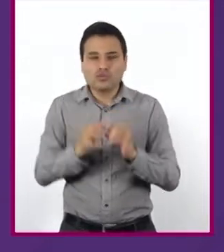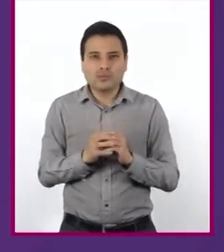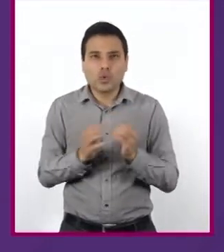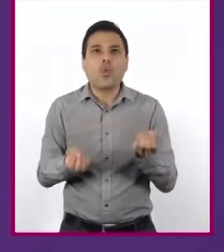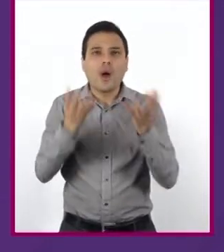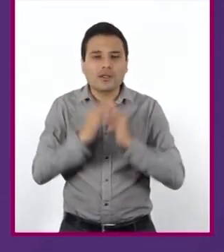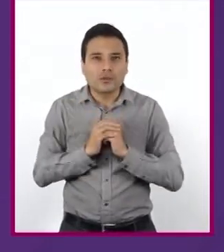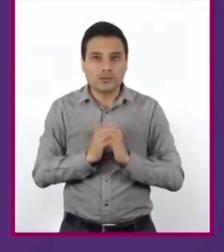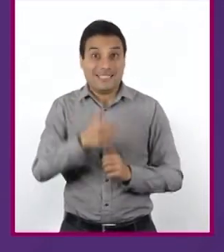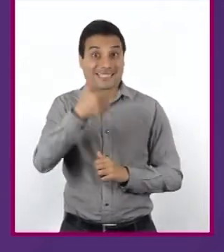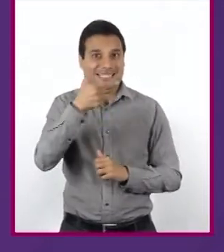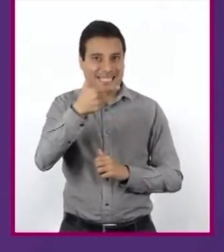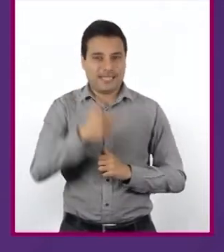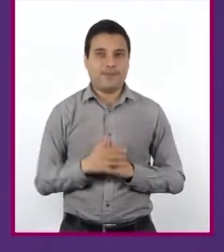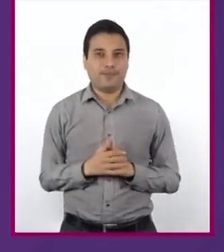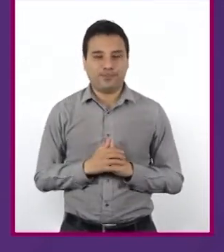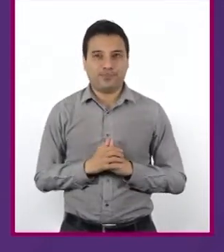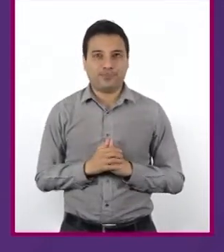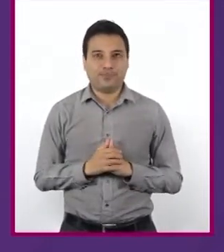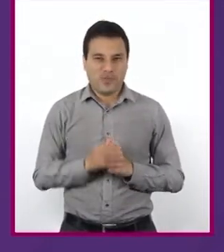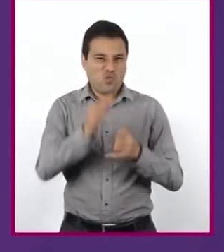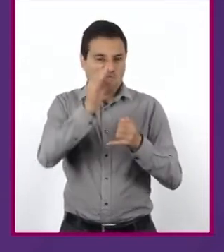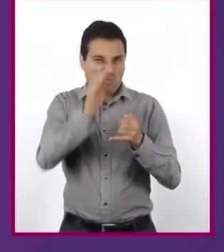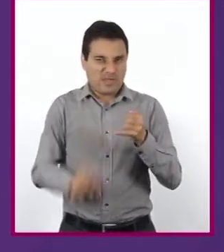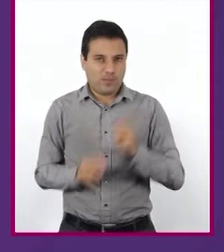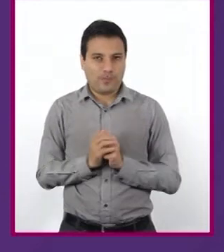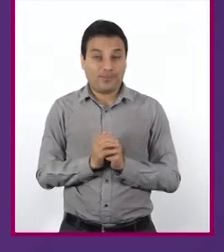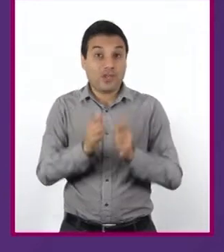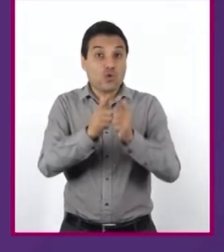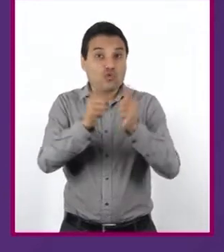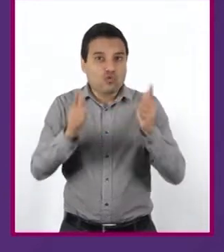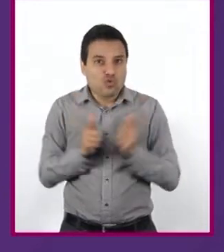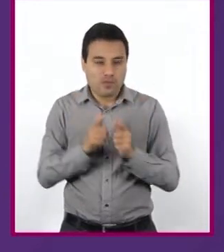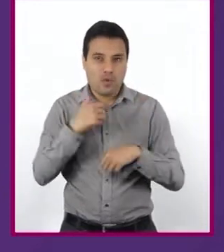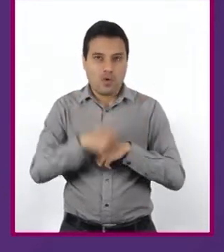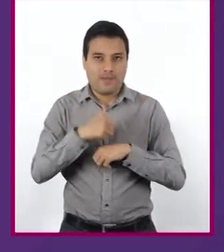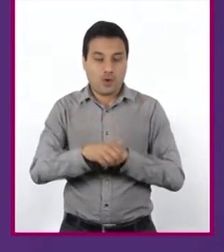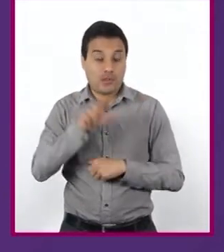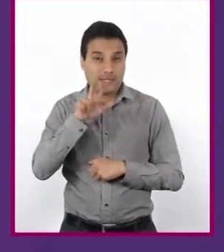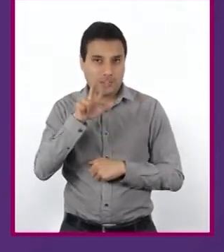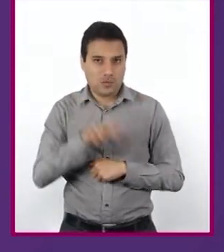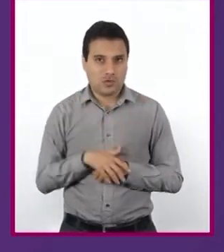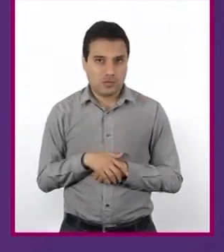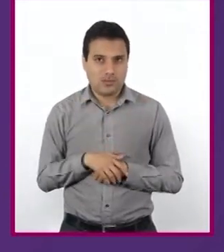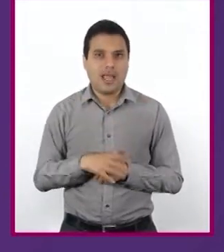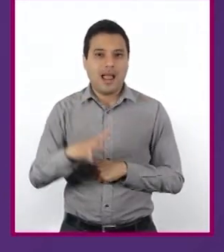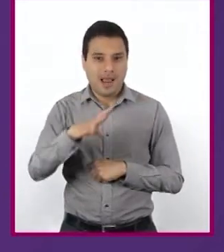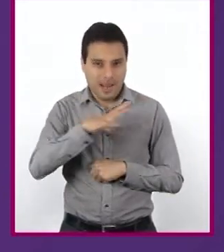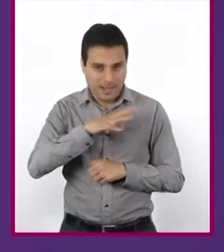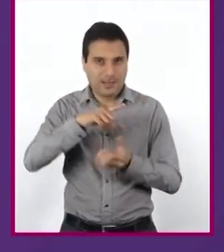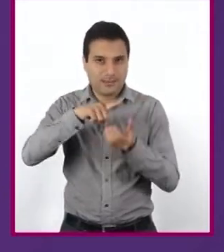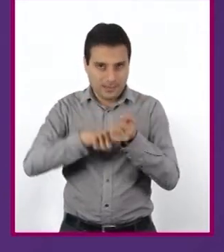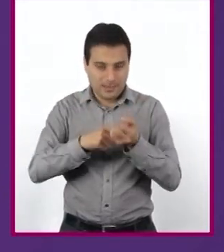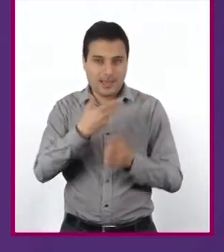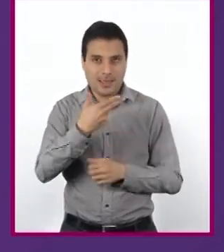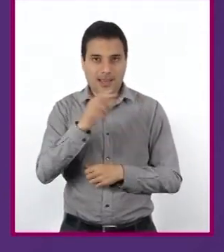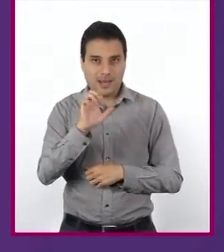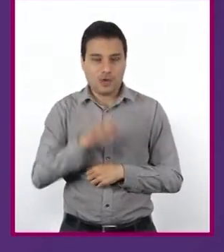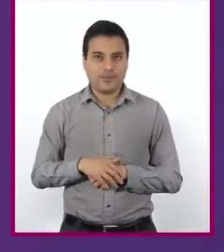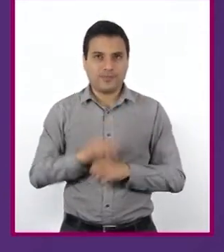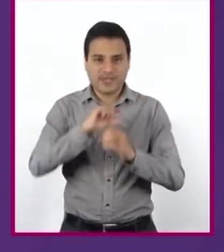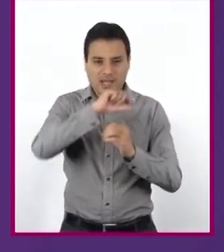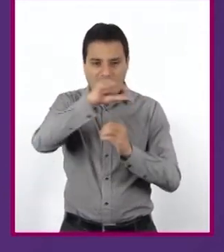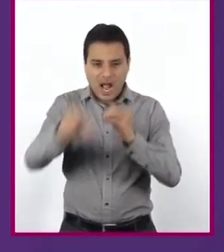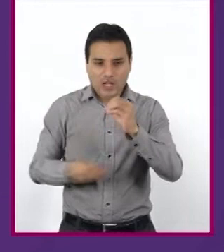7 electrones de valencia. Por último, el grupo 18, donde está el helio, los átomos de